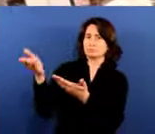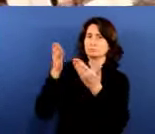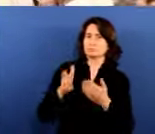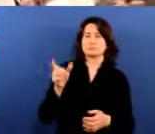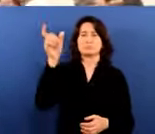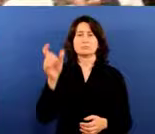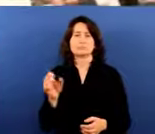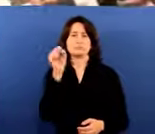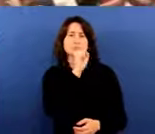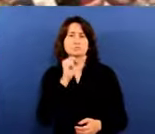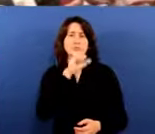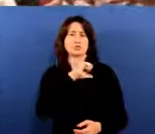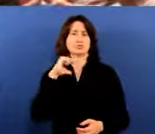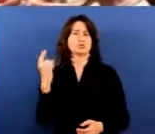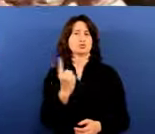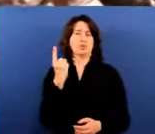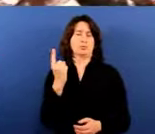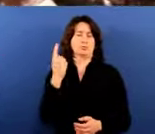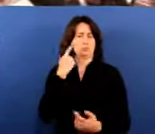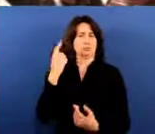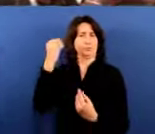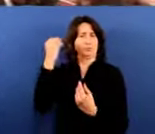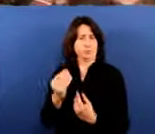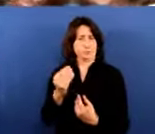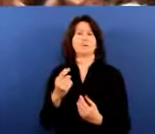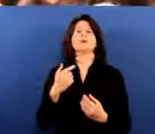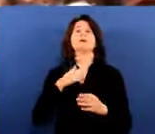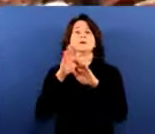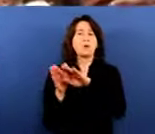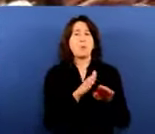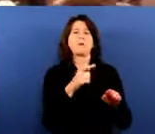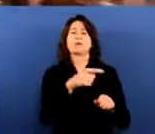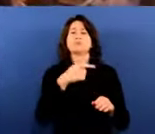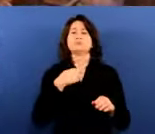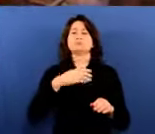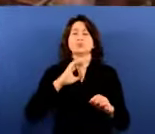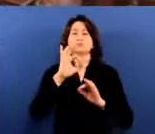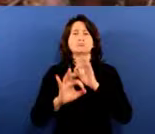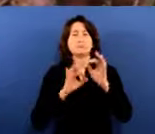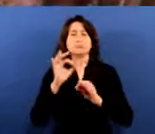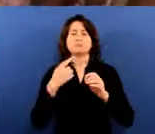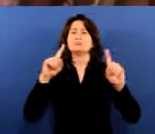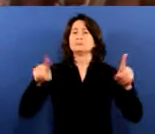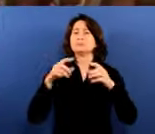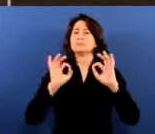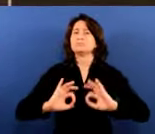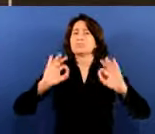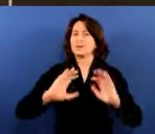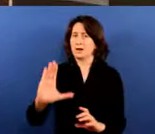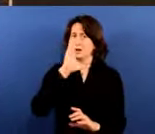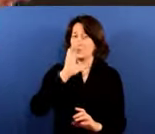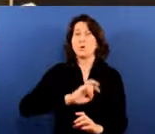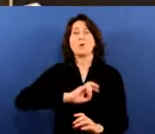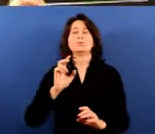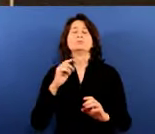recorrerán diferentes municipios del territorio. Asimismo, durante la temporada que viene se desarrollarán ciclos Grandes solistas en